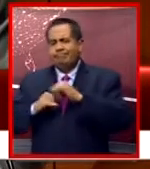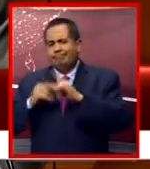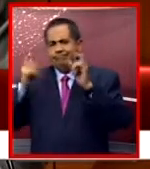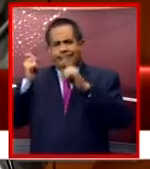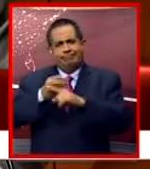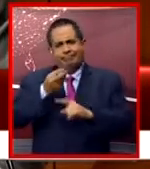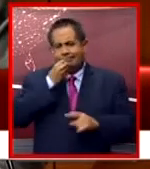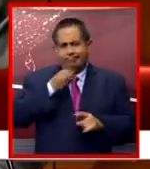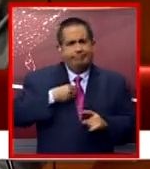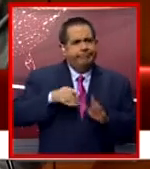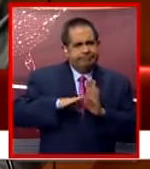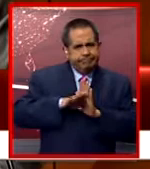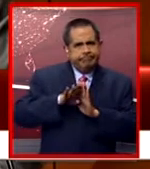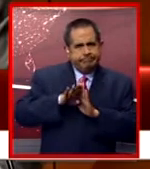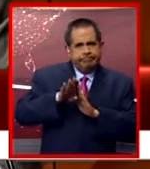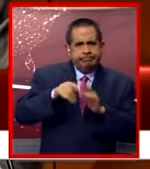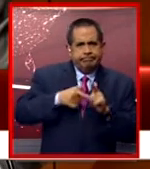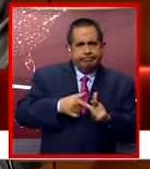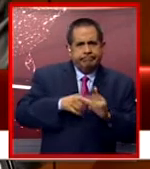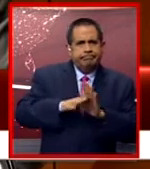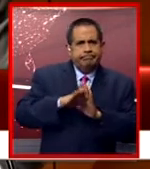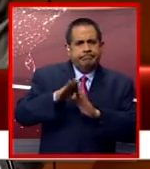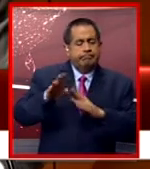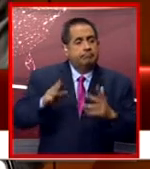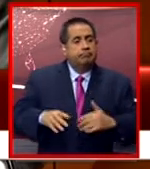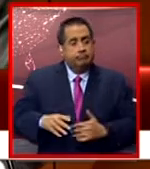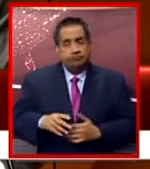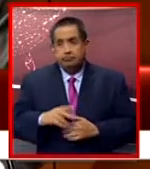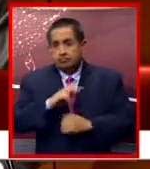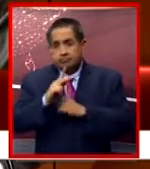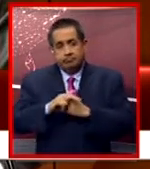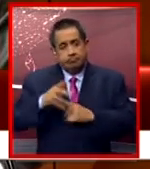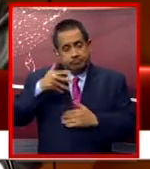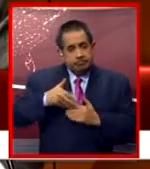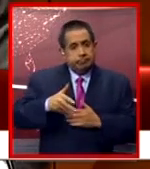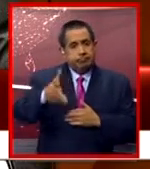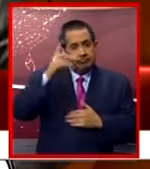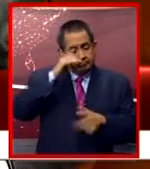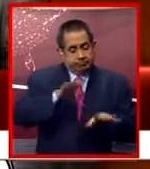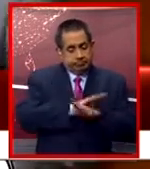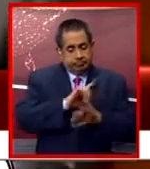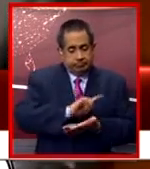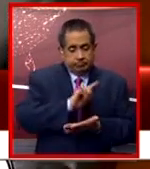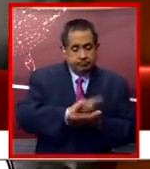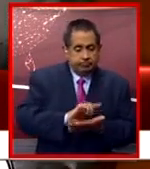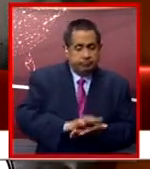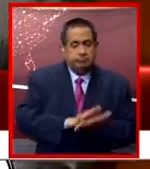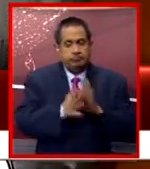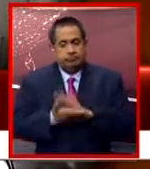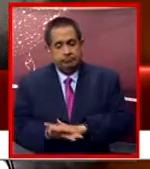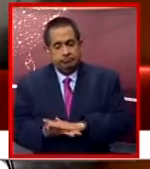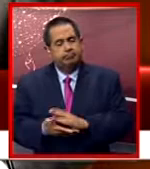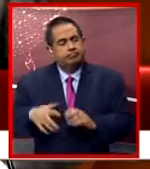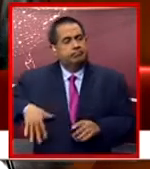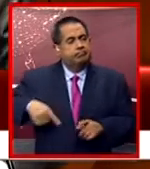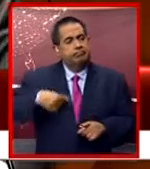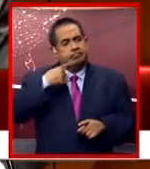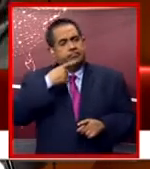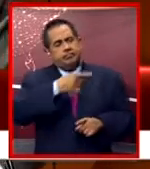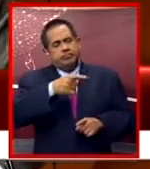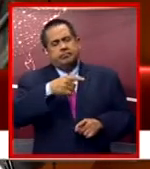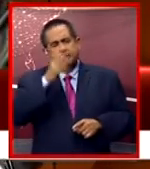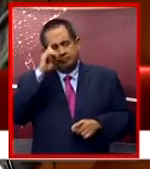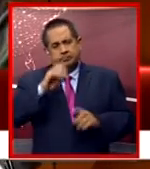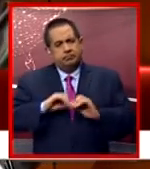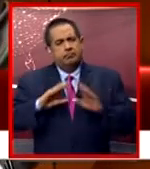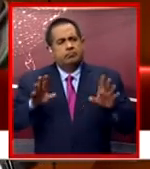internacional complejo. El proyecto de nación y los cambios estructurales, como lo ha mencionado con todo